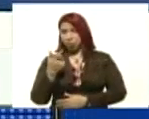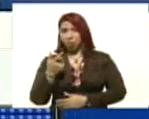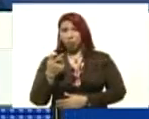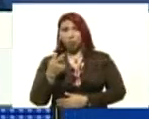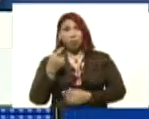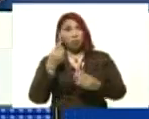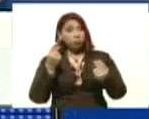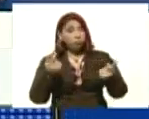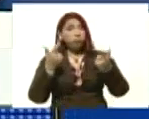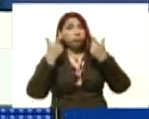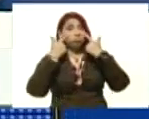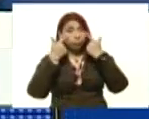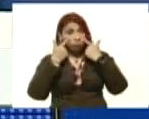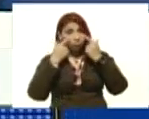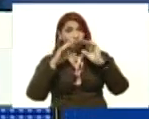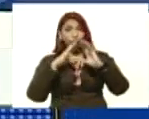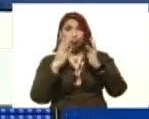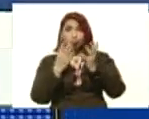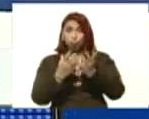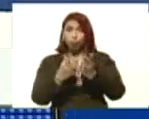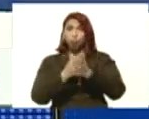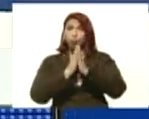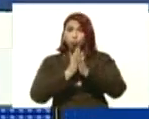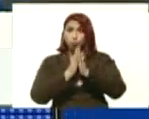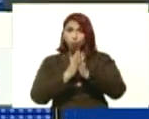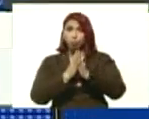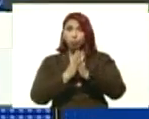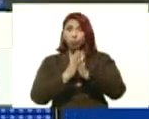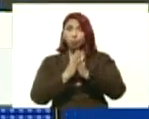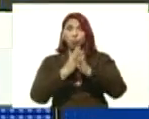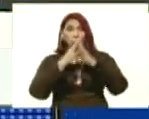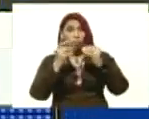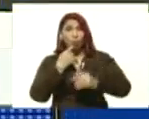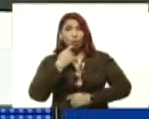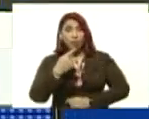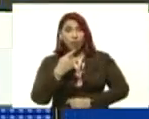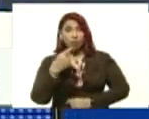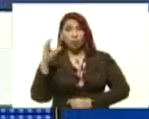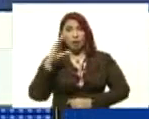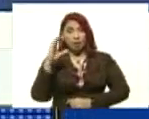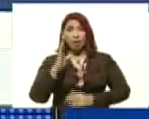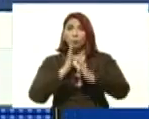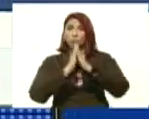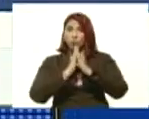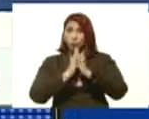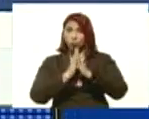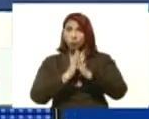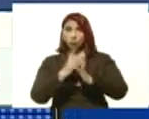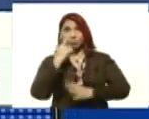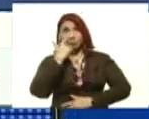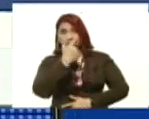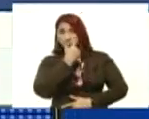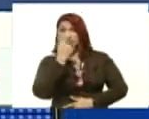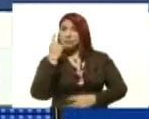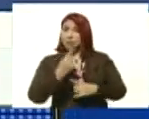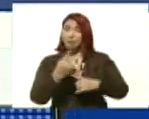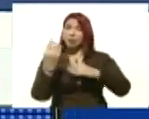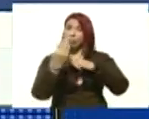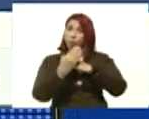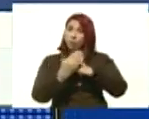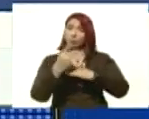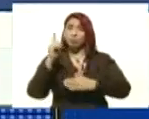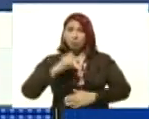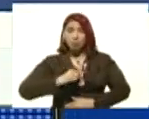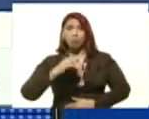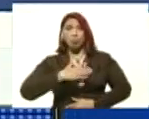Mosca a todo el mundo, pues, le digo yo a mis vecinos de Caracas, mosca, mosca, Caracas, cuidémonos. Sí se